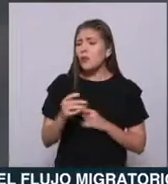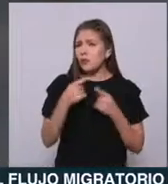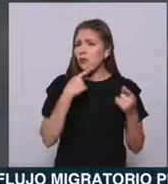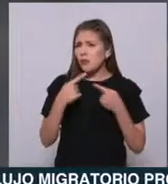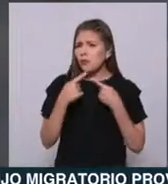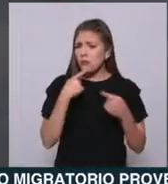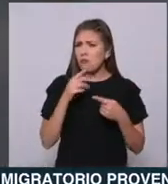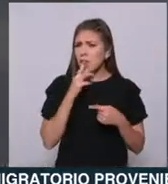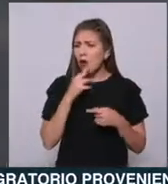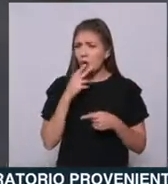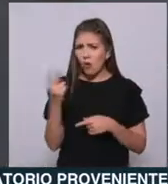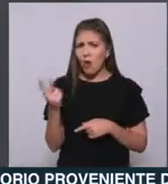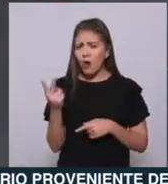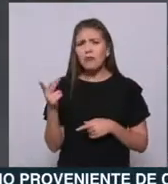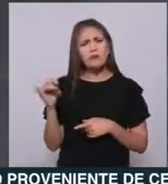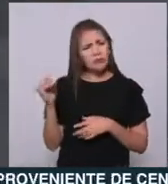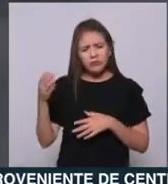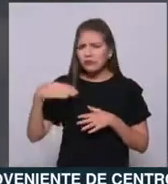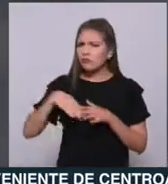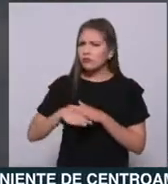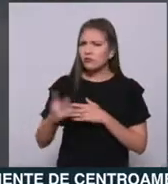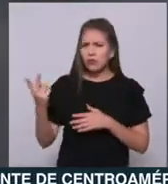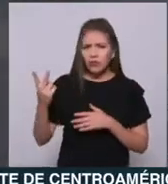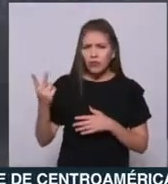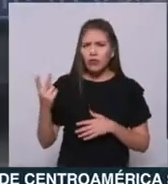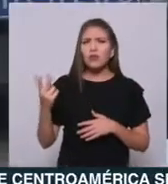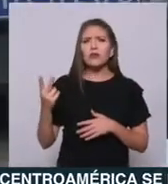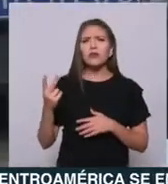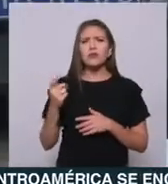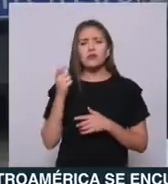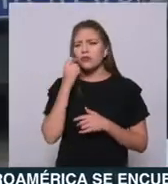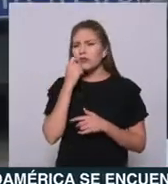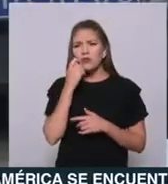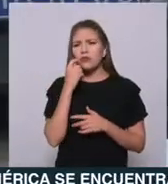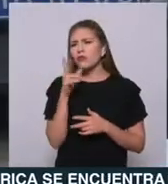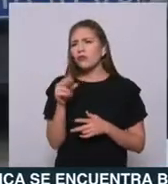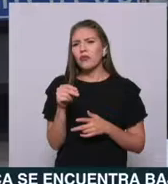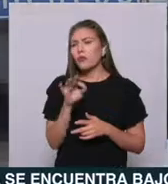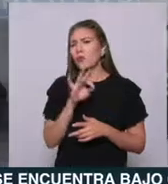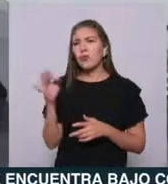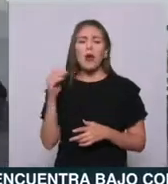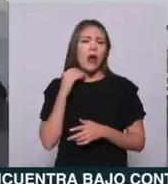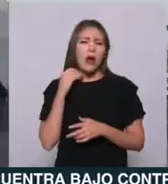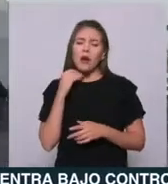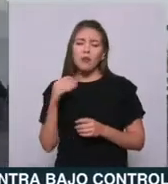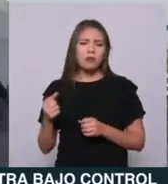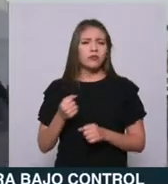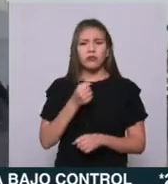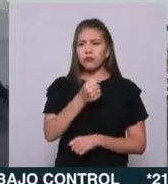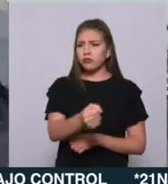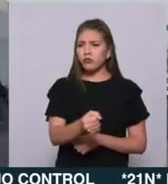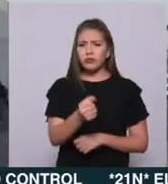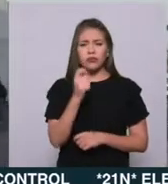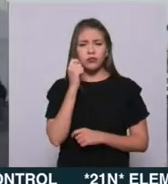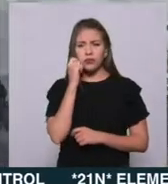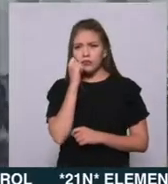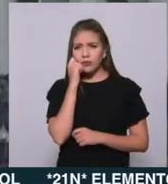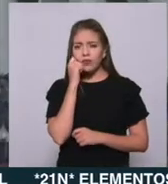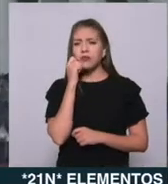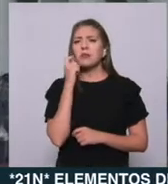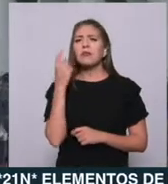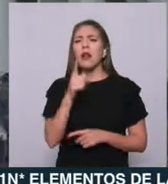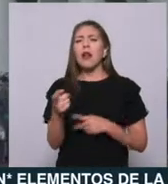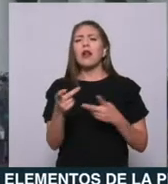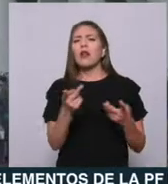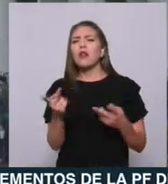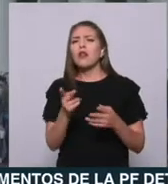para ustedes, entren, sacrificamos esta parte en pro de un acuerdo lo suficientemente armónico